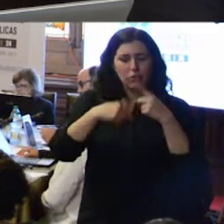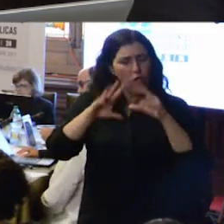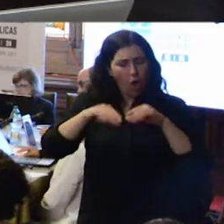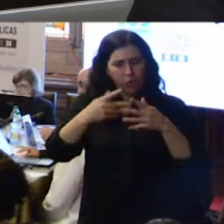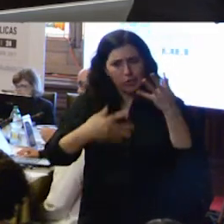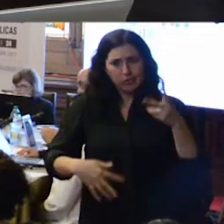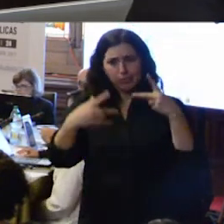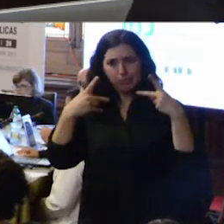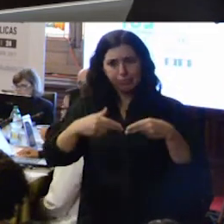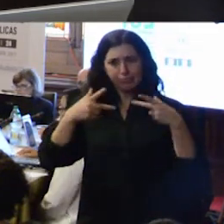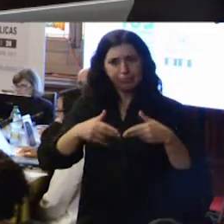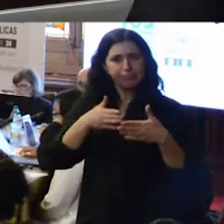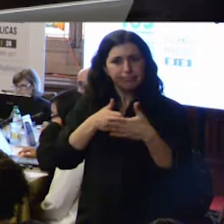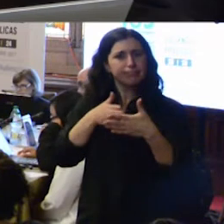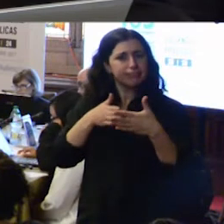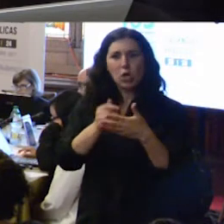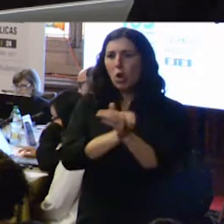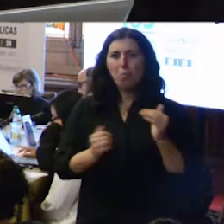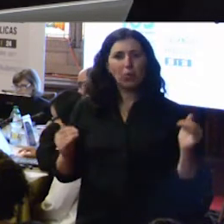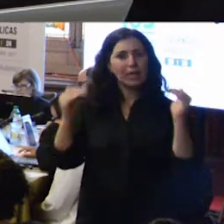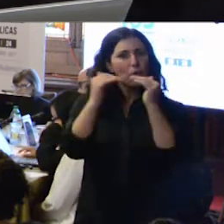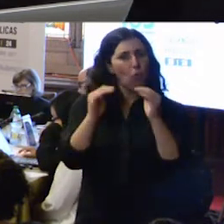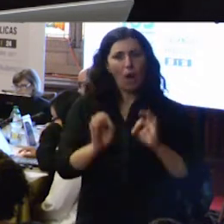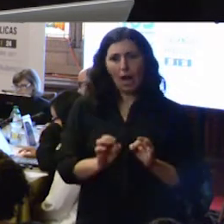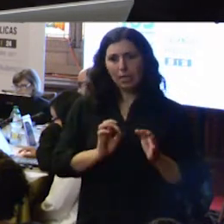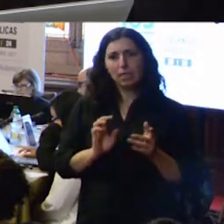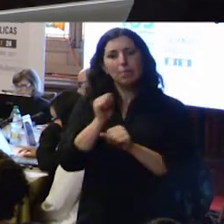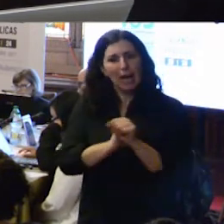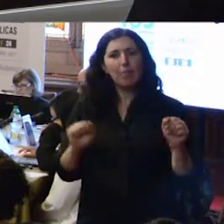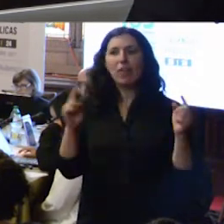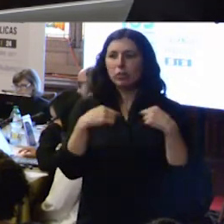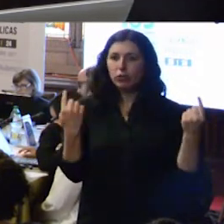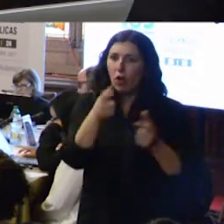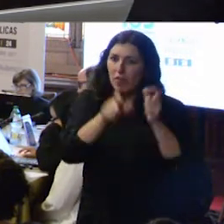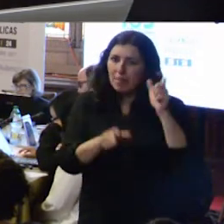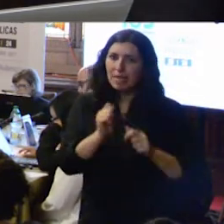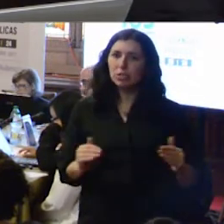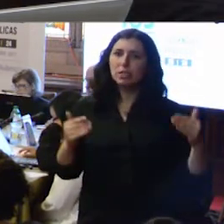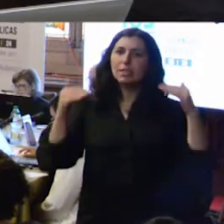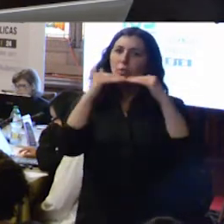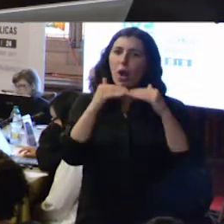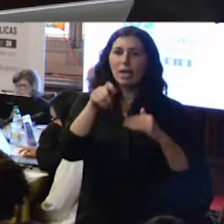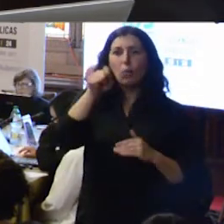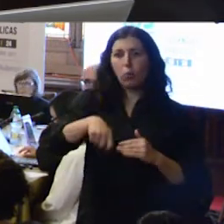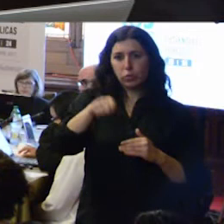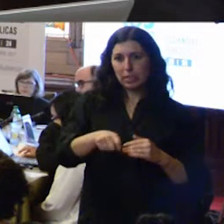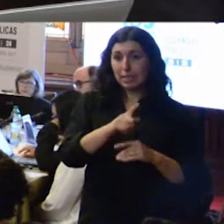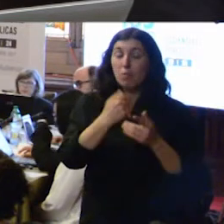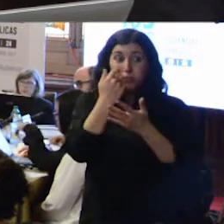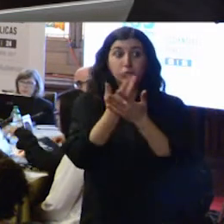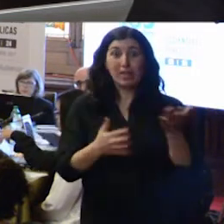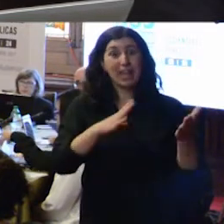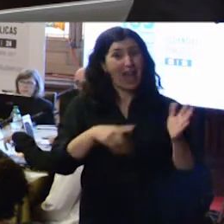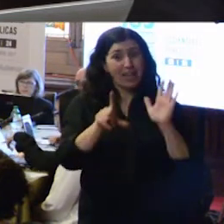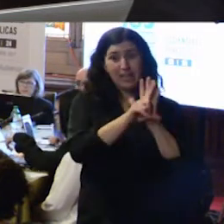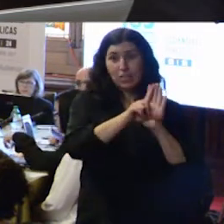al día de hoy impiden tener un acceso igualitario y transparente a la justicia. Al contrario, permiten el mal uso del Código Penal y Civil